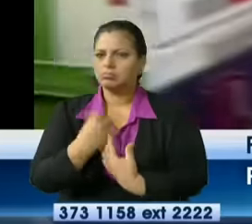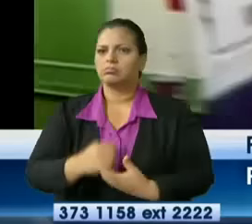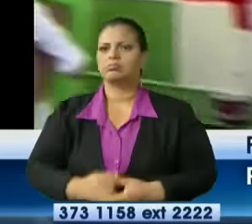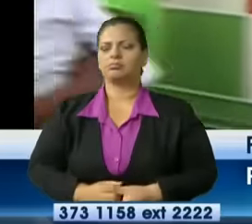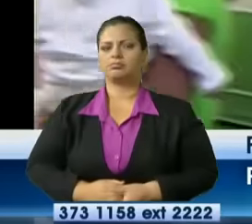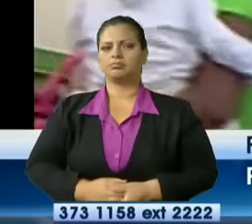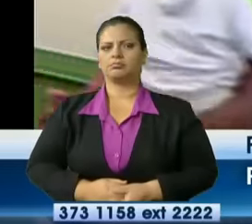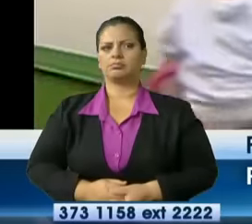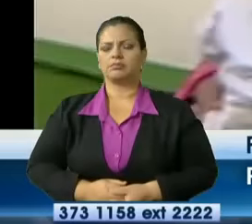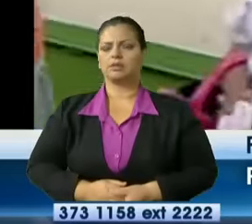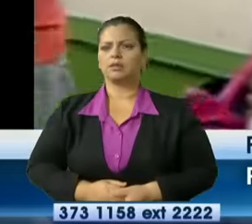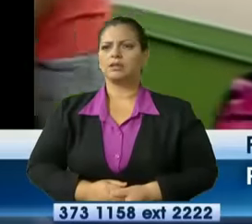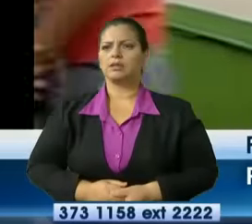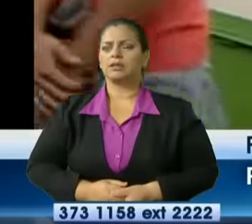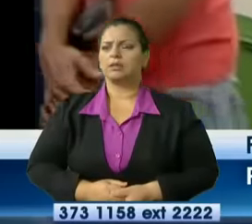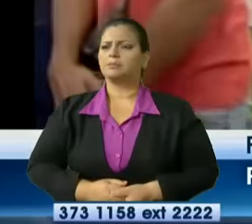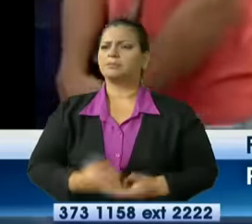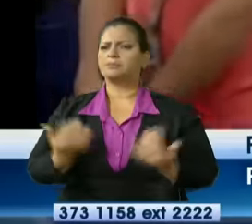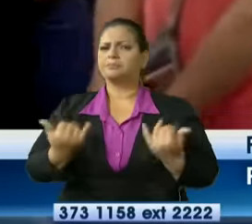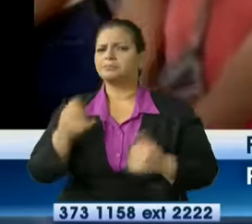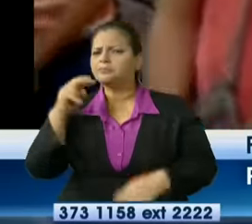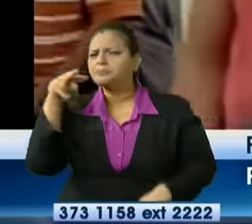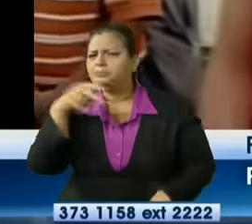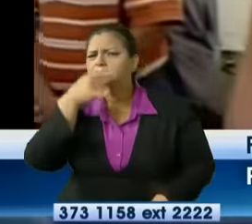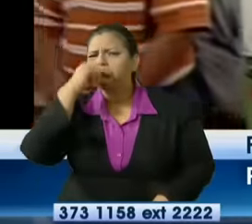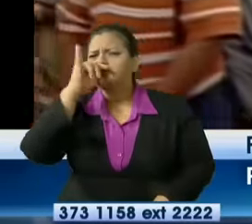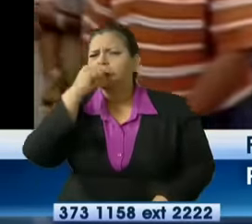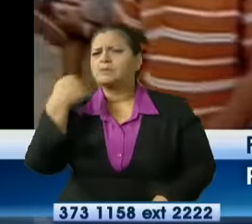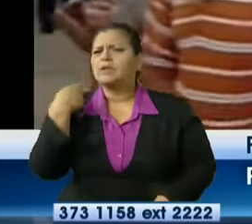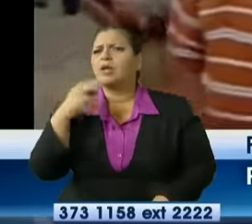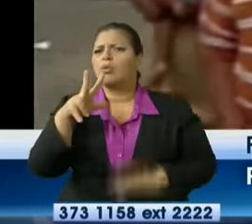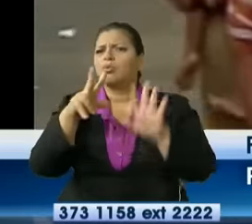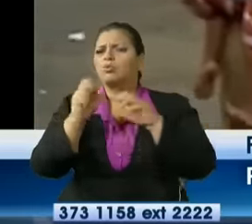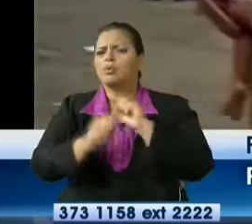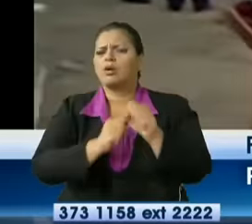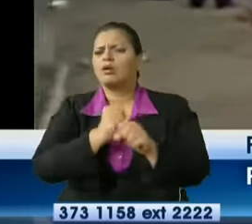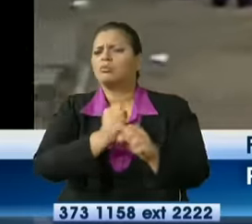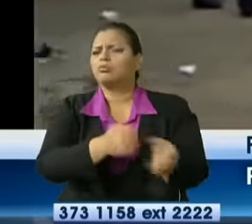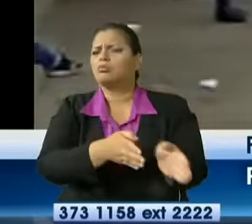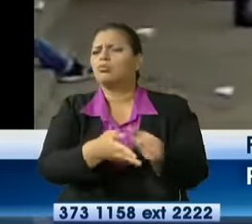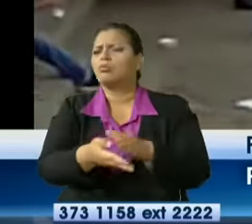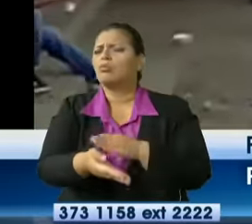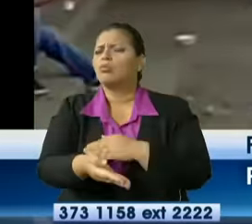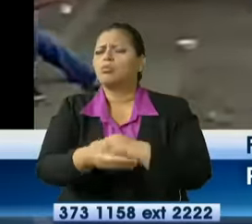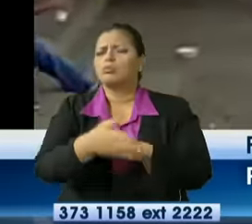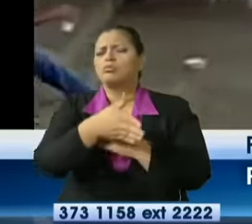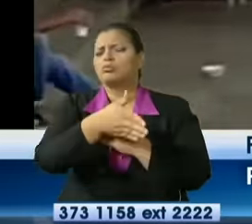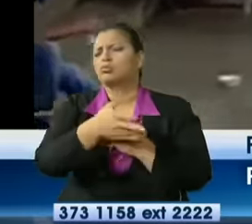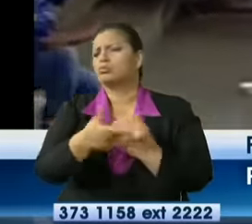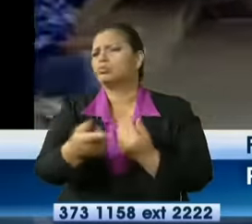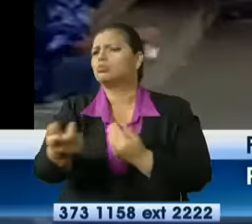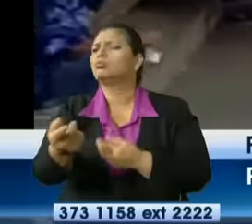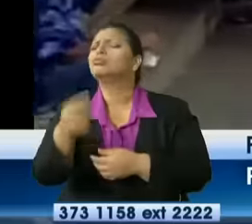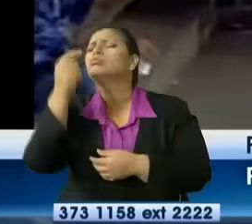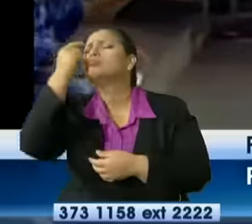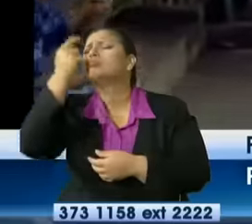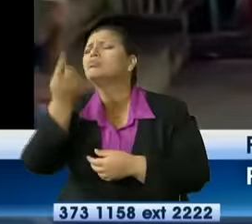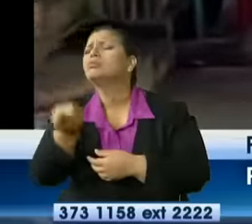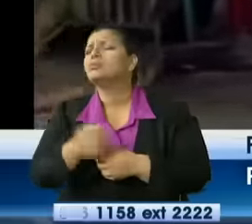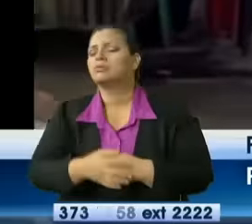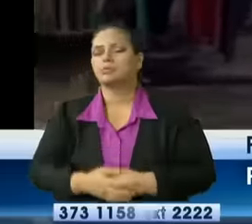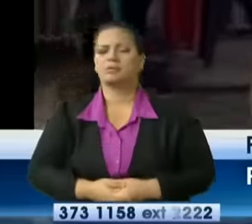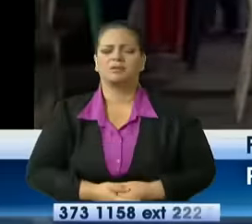obviamente, ¿cómo toman ustedes este asesinato de un niño de 8 años? Es un caso muy imprudente, señor periodista, porque imagínese qué caso